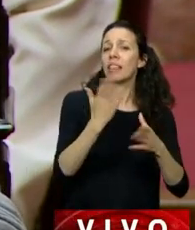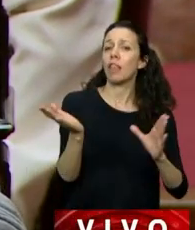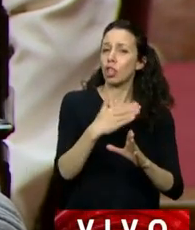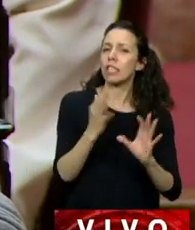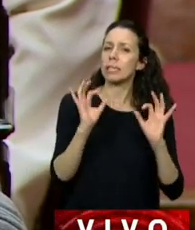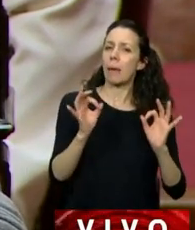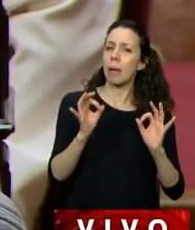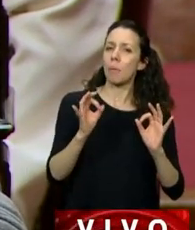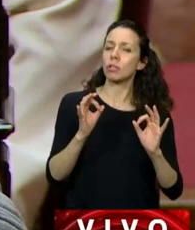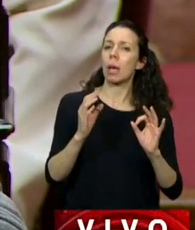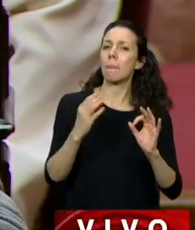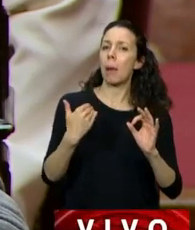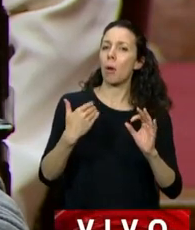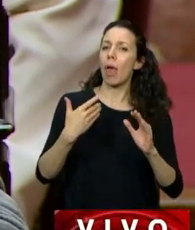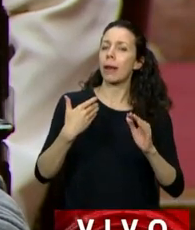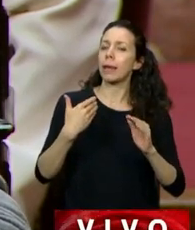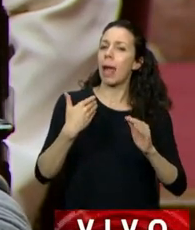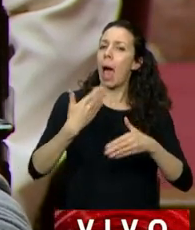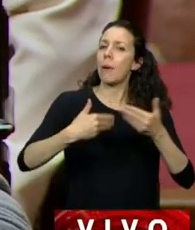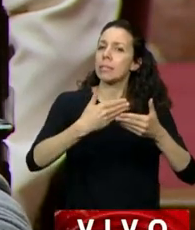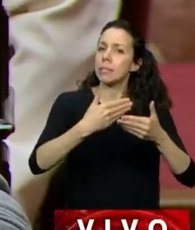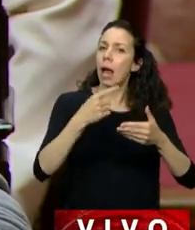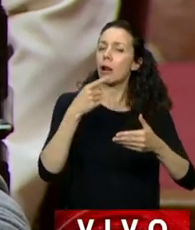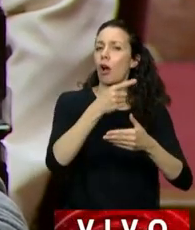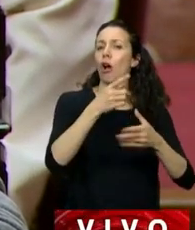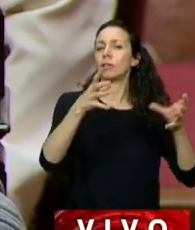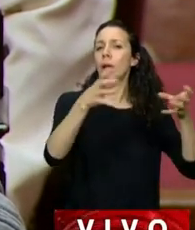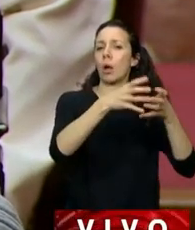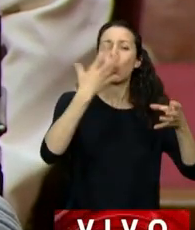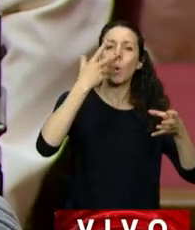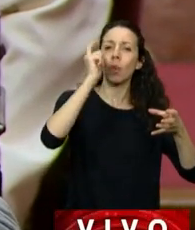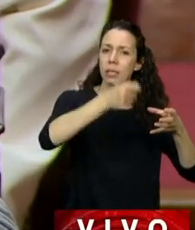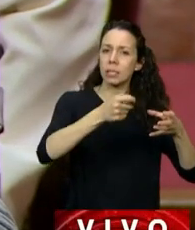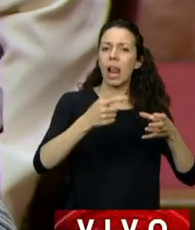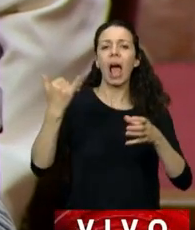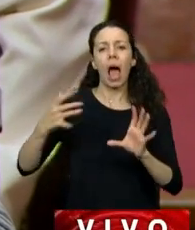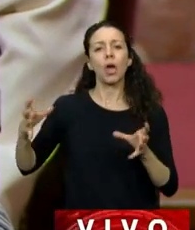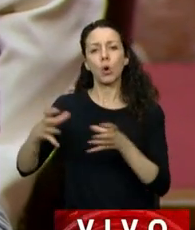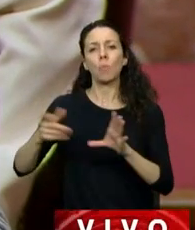paso contra la casta judicial van a contar en el partido piquetero con compañeras y compañeros